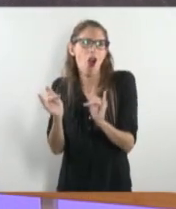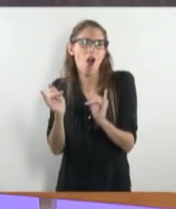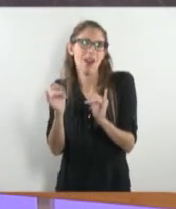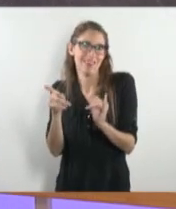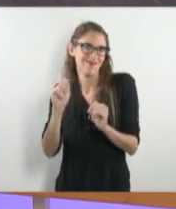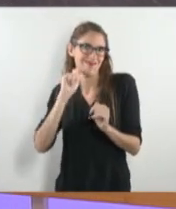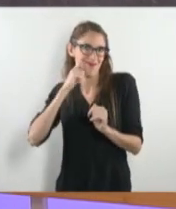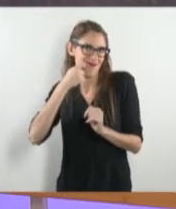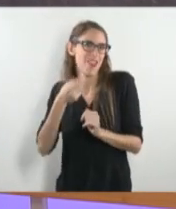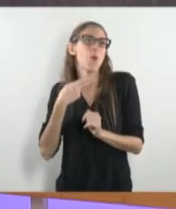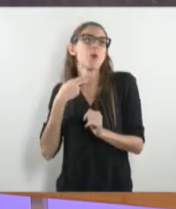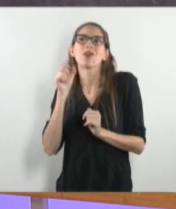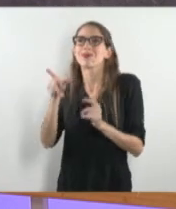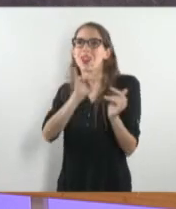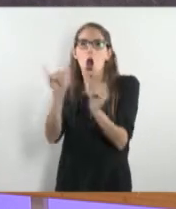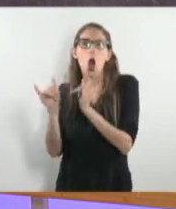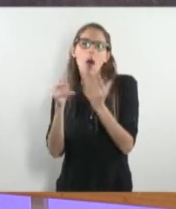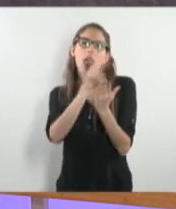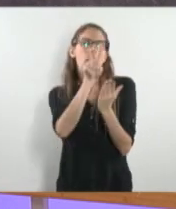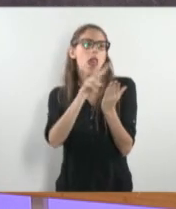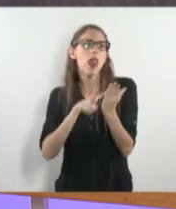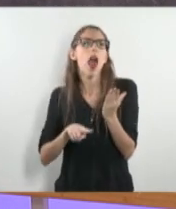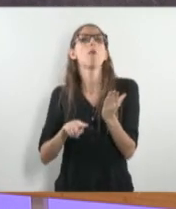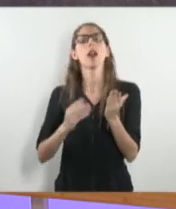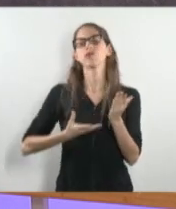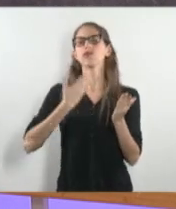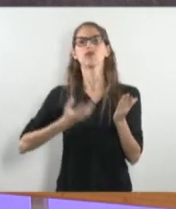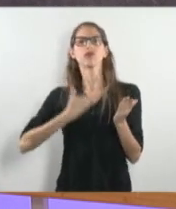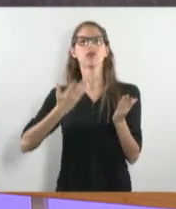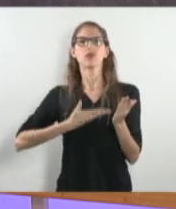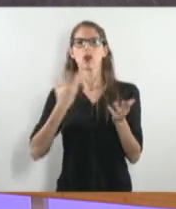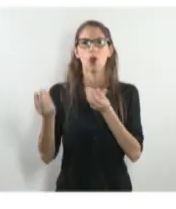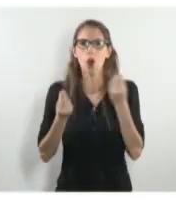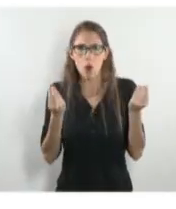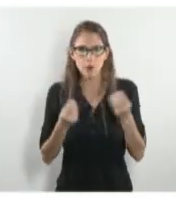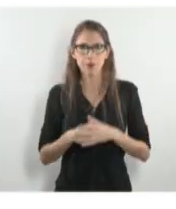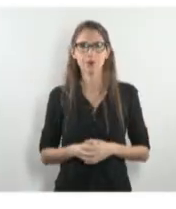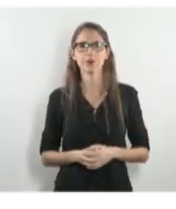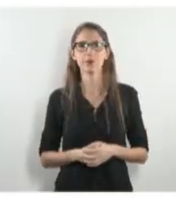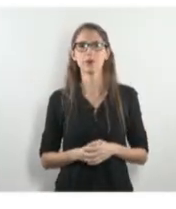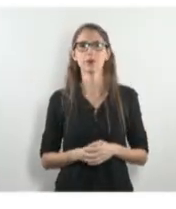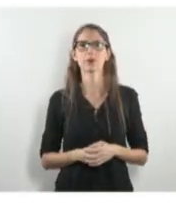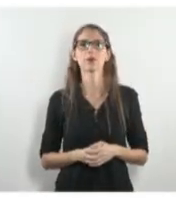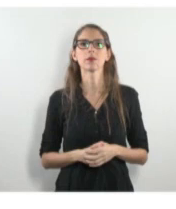buenísimo ver cómo nos ayuda a recitar y a pensar el Martín Fierro.